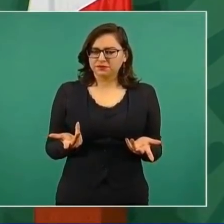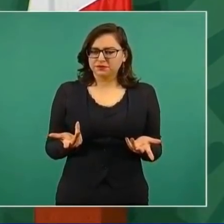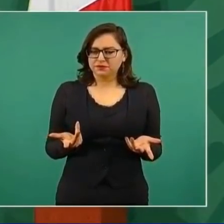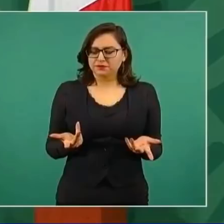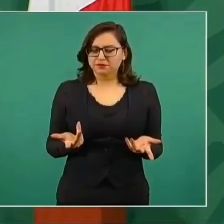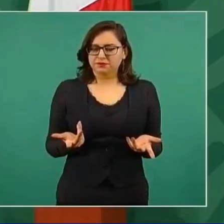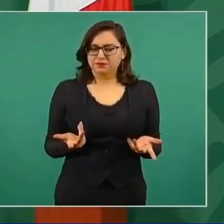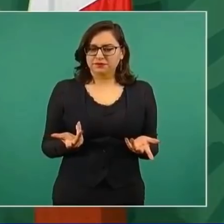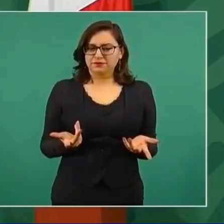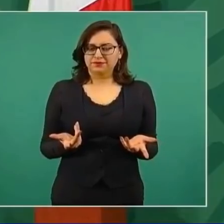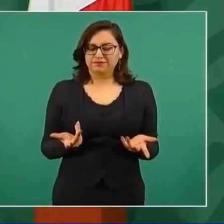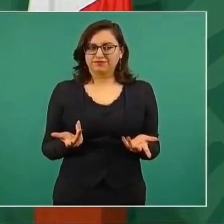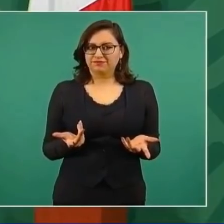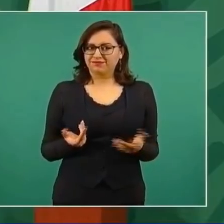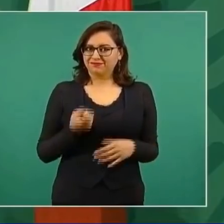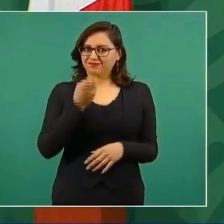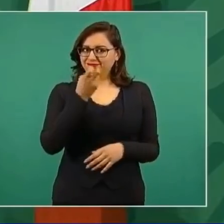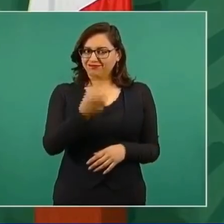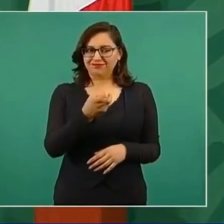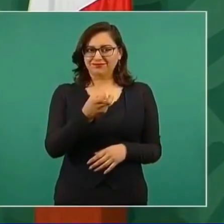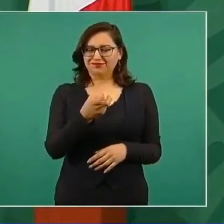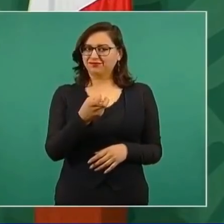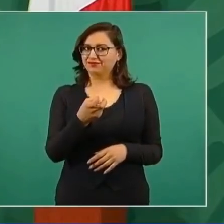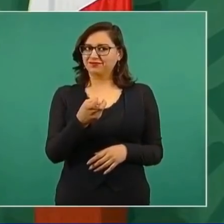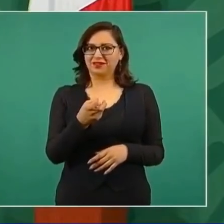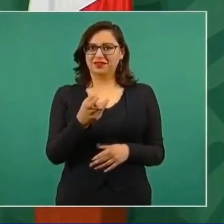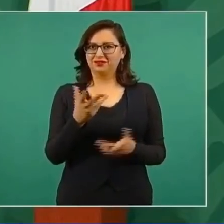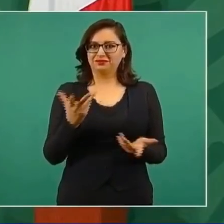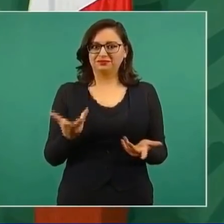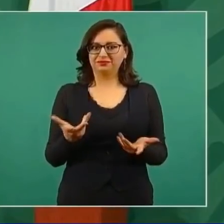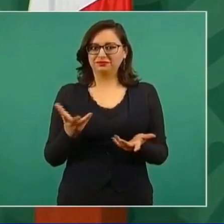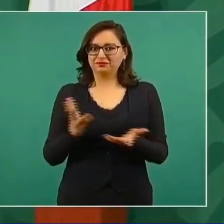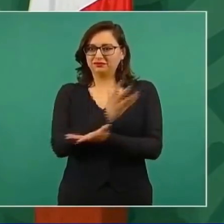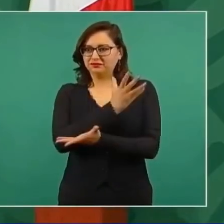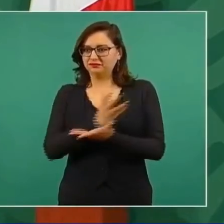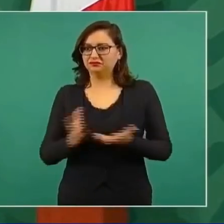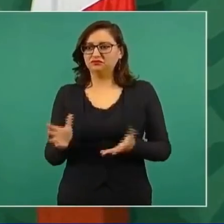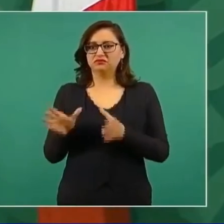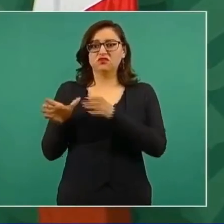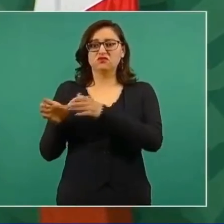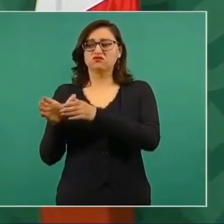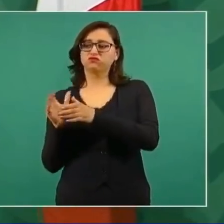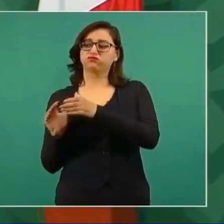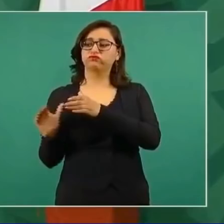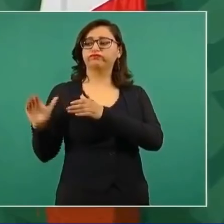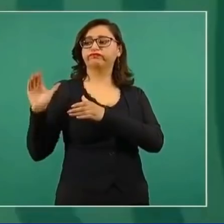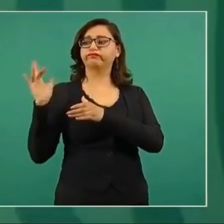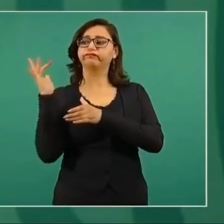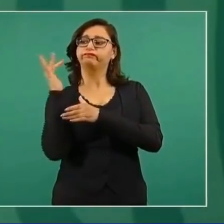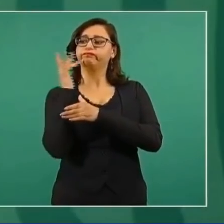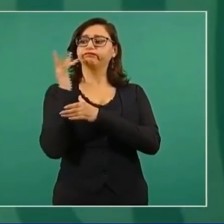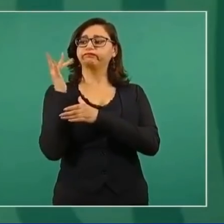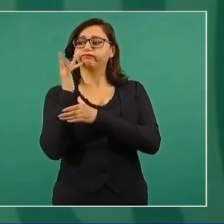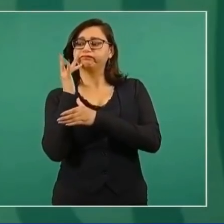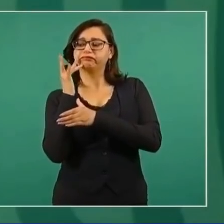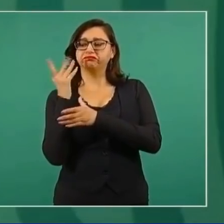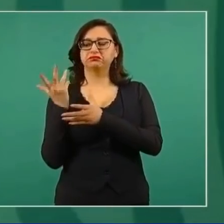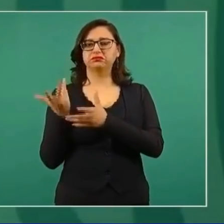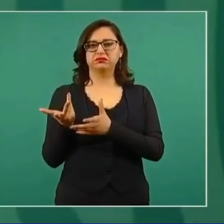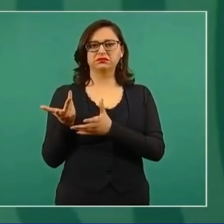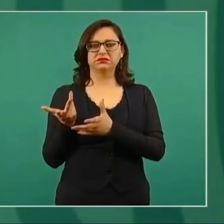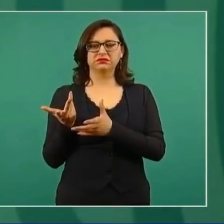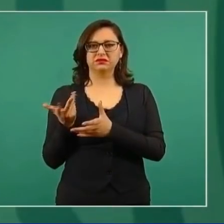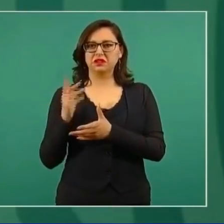además de clasista y de racista, es falso. Todos pagamos impuestos, hasta la gente